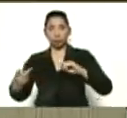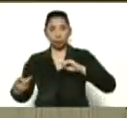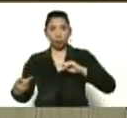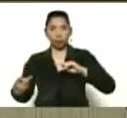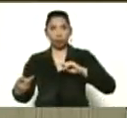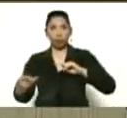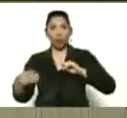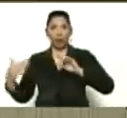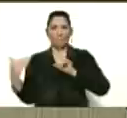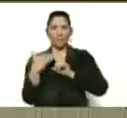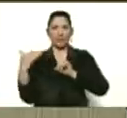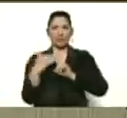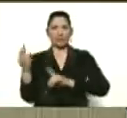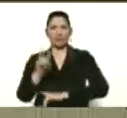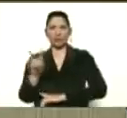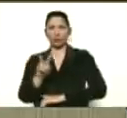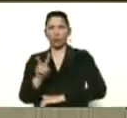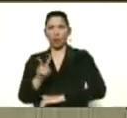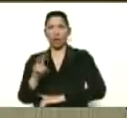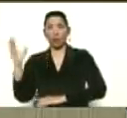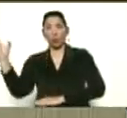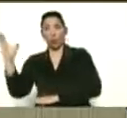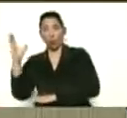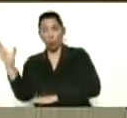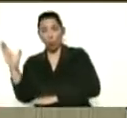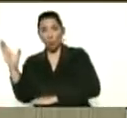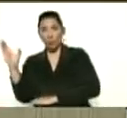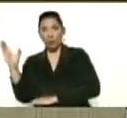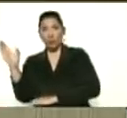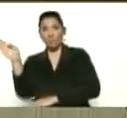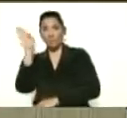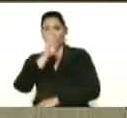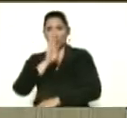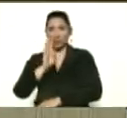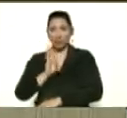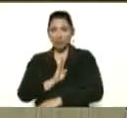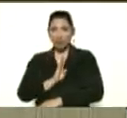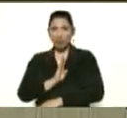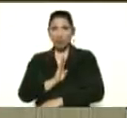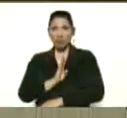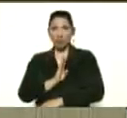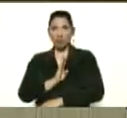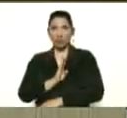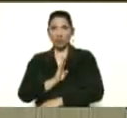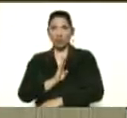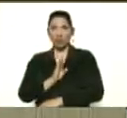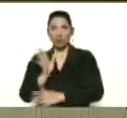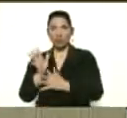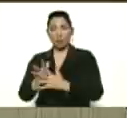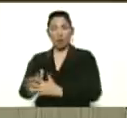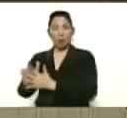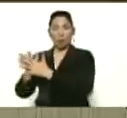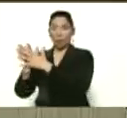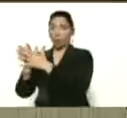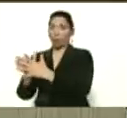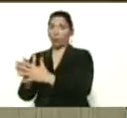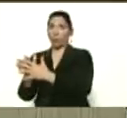para Venezuela, Colombia, Brasil, Estados Unidos de